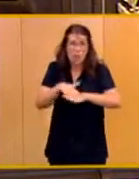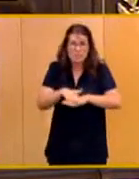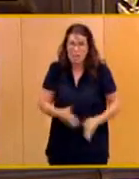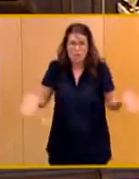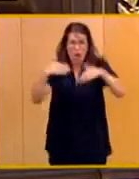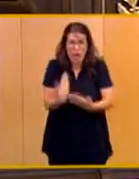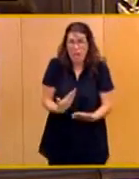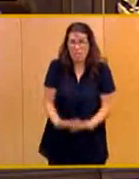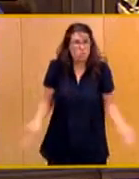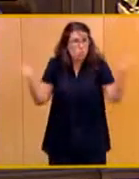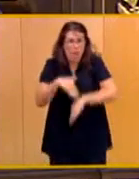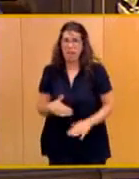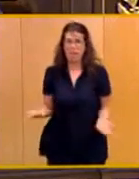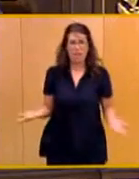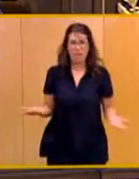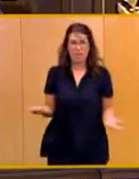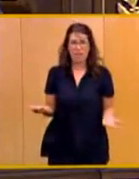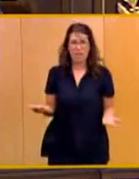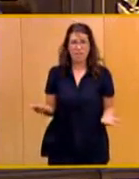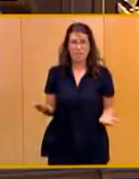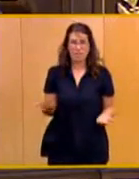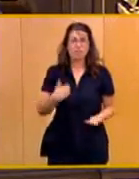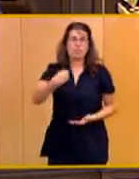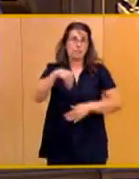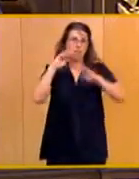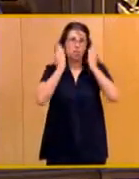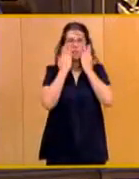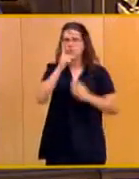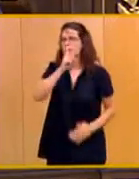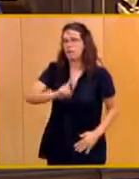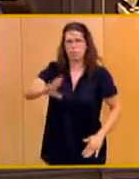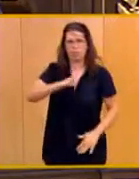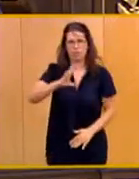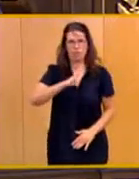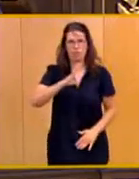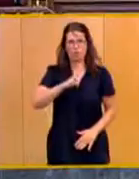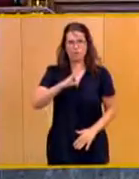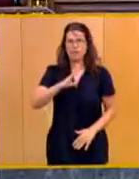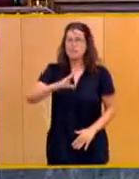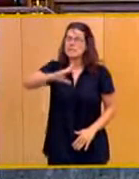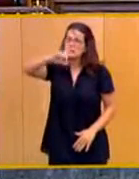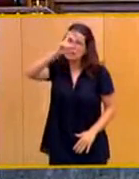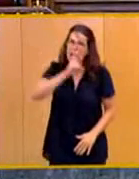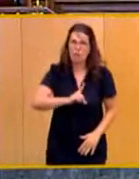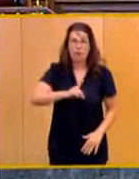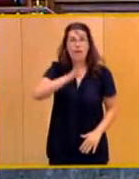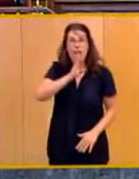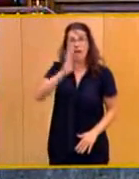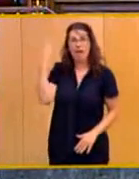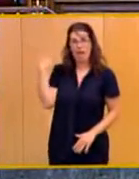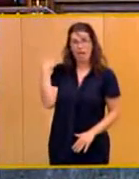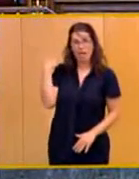hacía... Silencio, por favor. El mismo silencio que reclamaba para el anterior